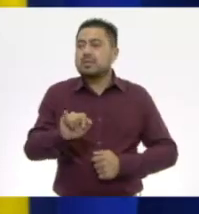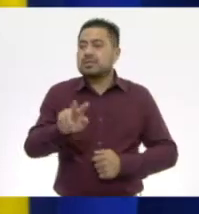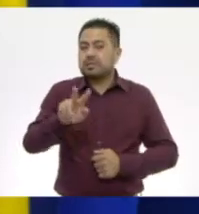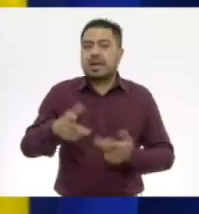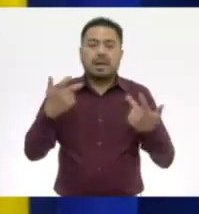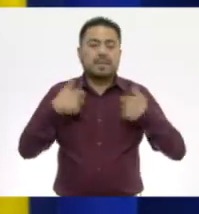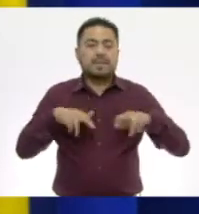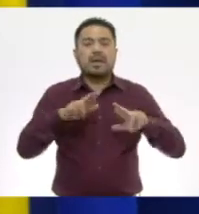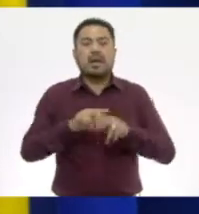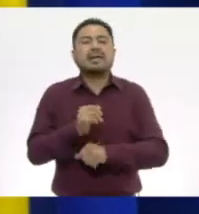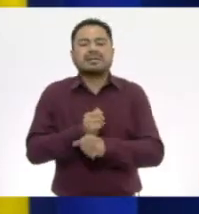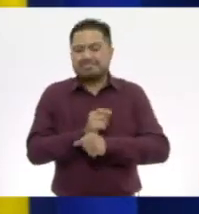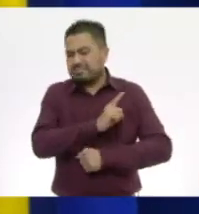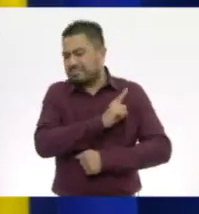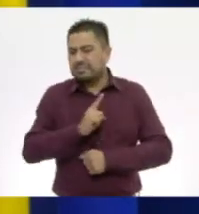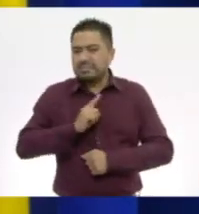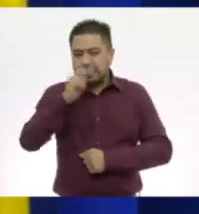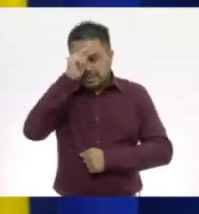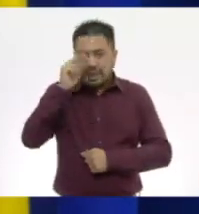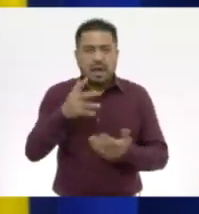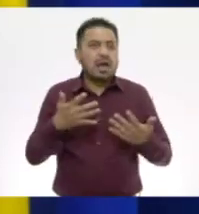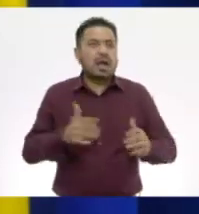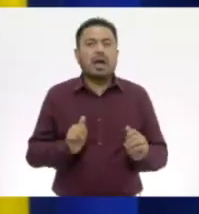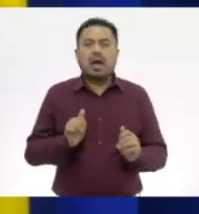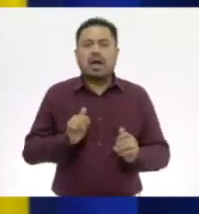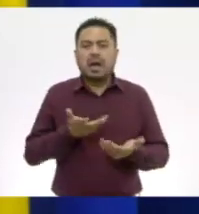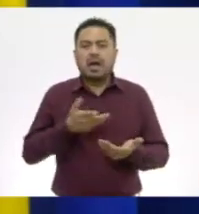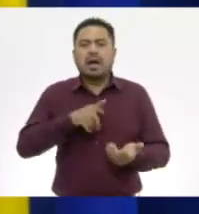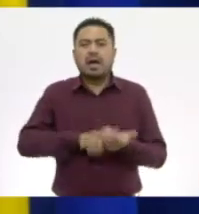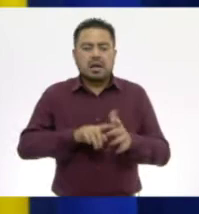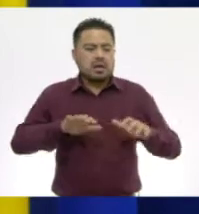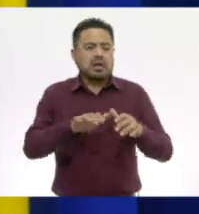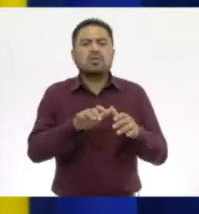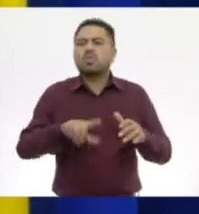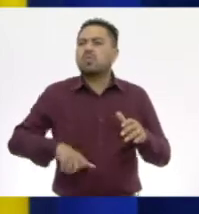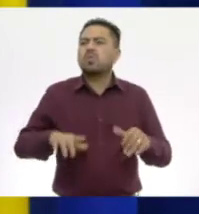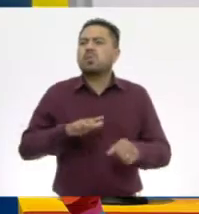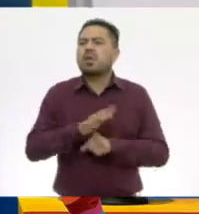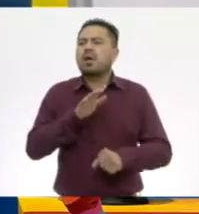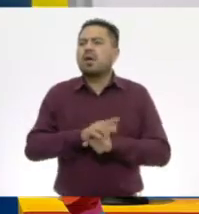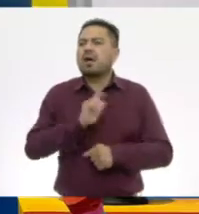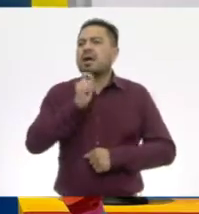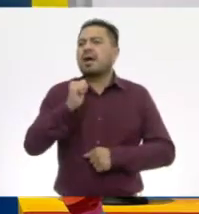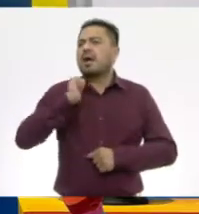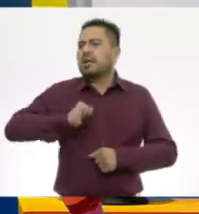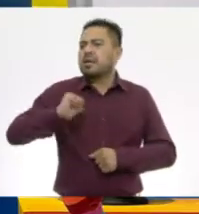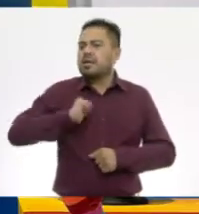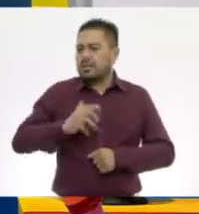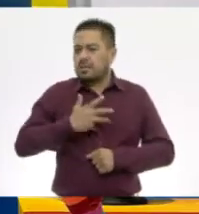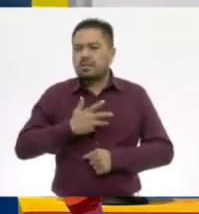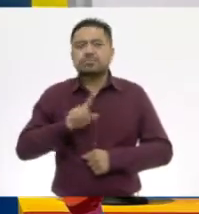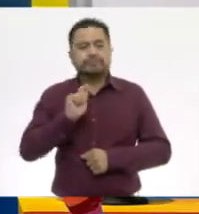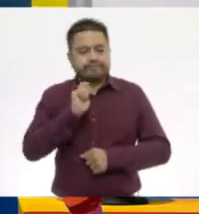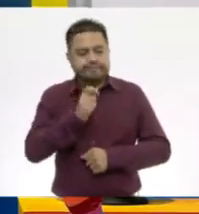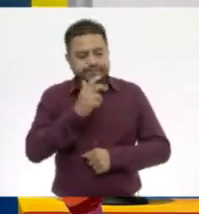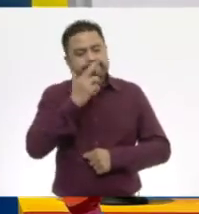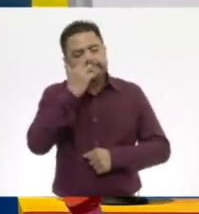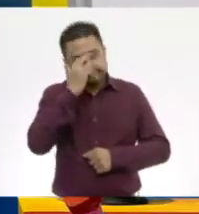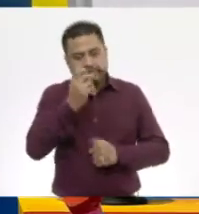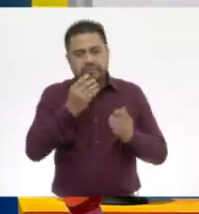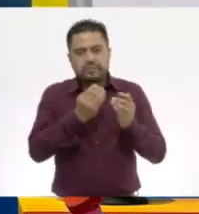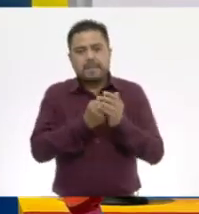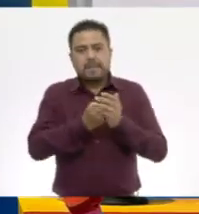maestro, ya hay que averiguarlo. Si México ya no era un imperio, entonces, ¿qué gobierno tenía? Tienes razón. La